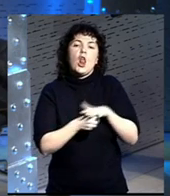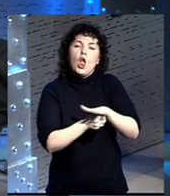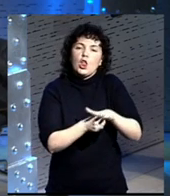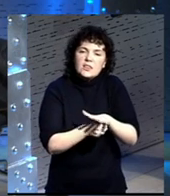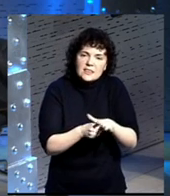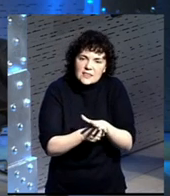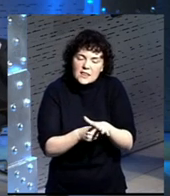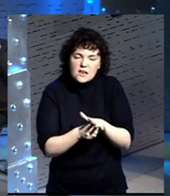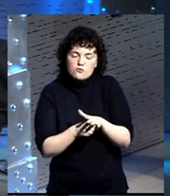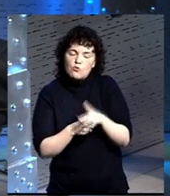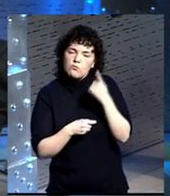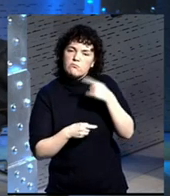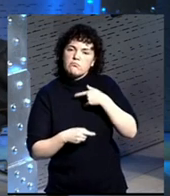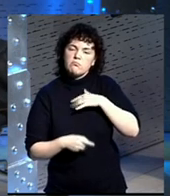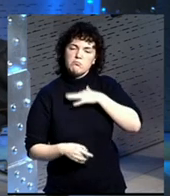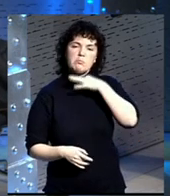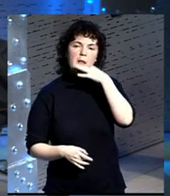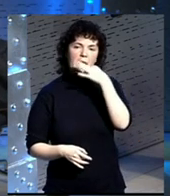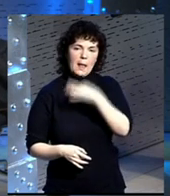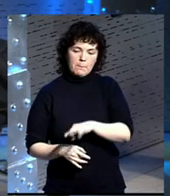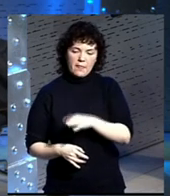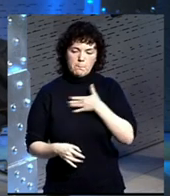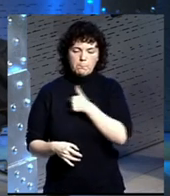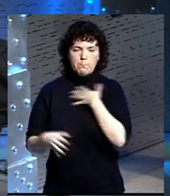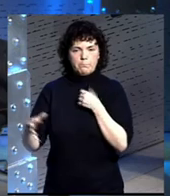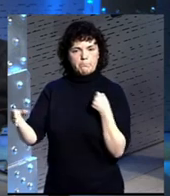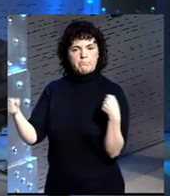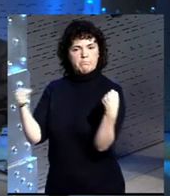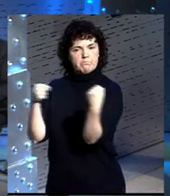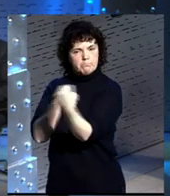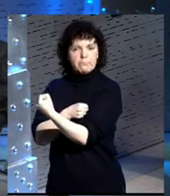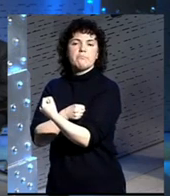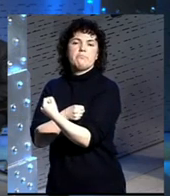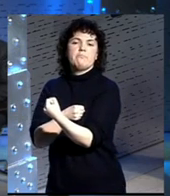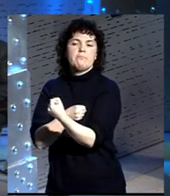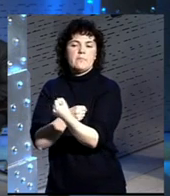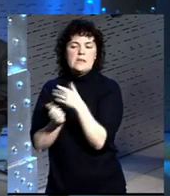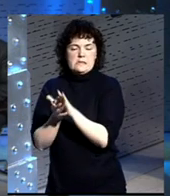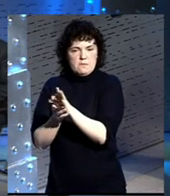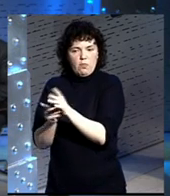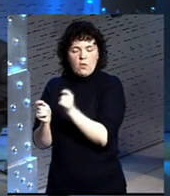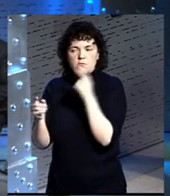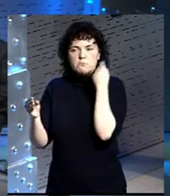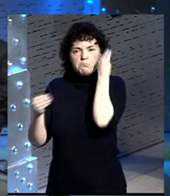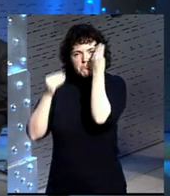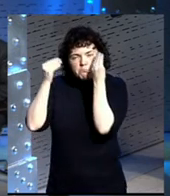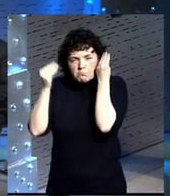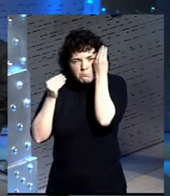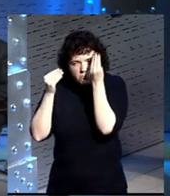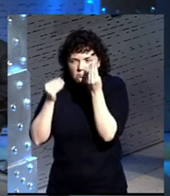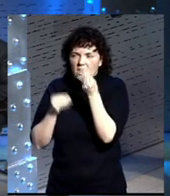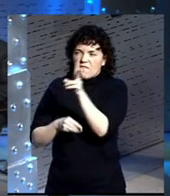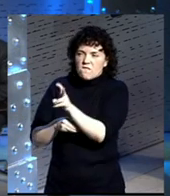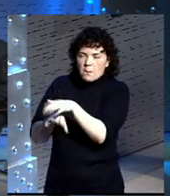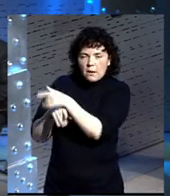el ser capaz de ponerte en los pies de la persona que está recibiendo ese servicio e intentar pensar qué es útil para